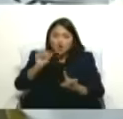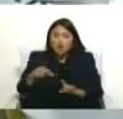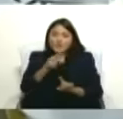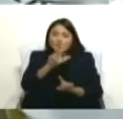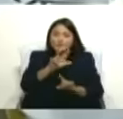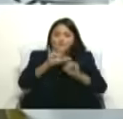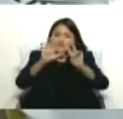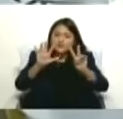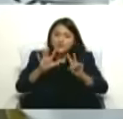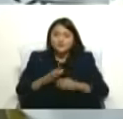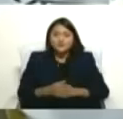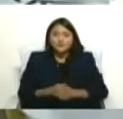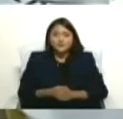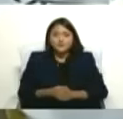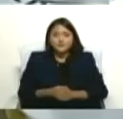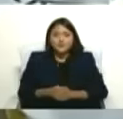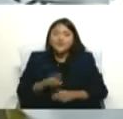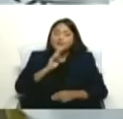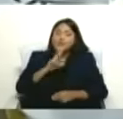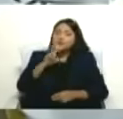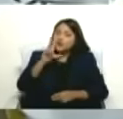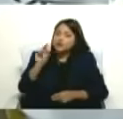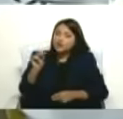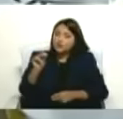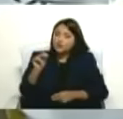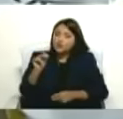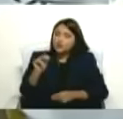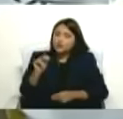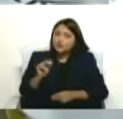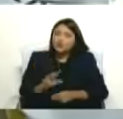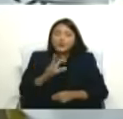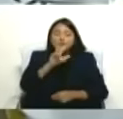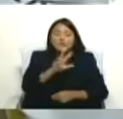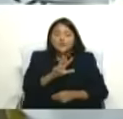96,37%. Opción no,